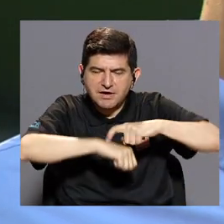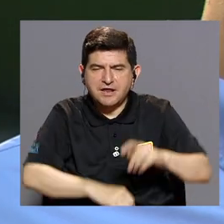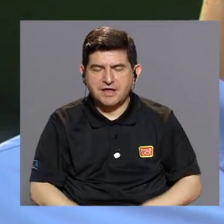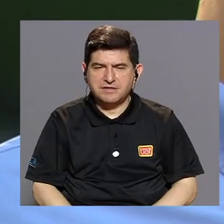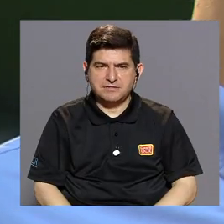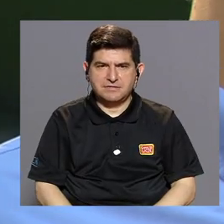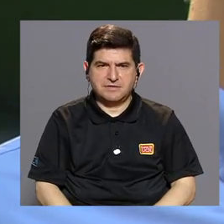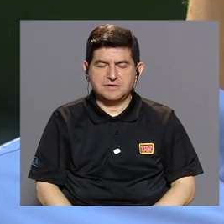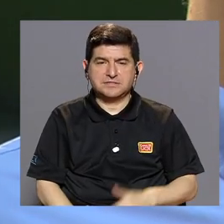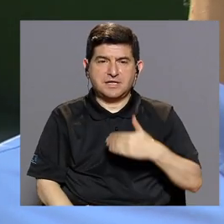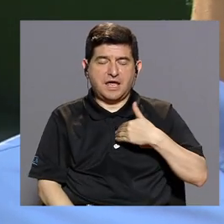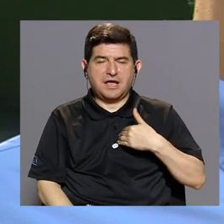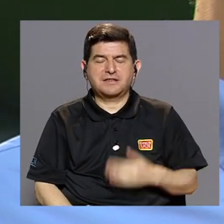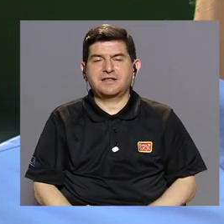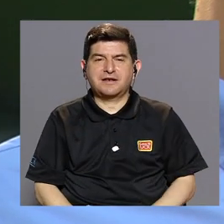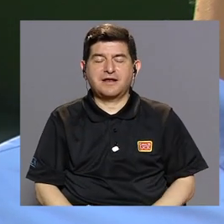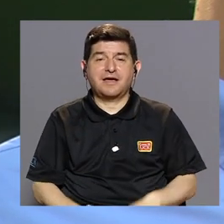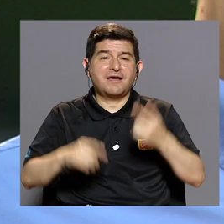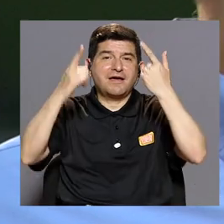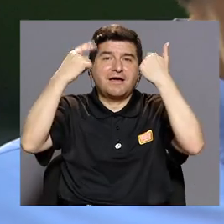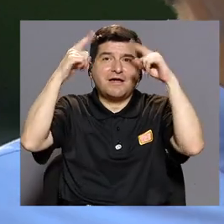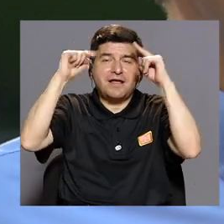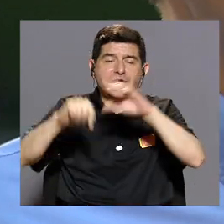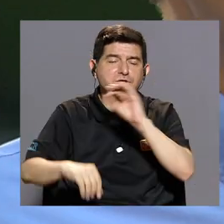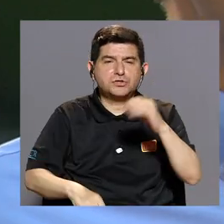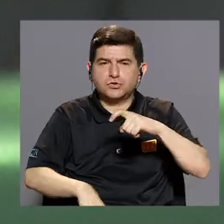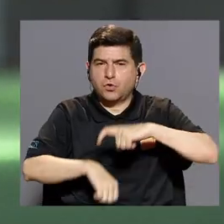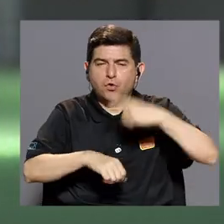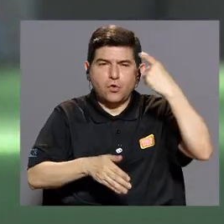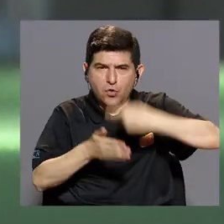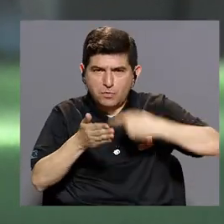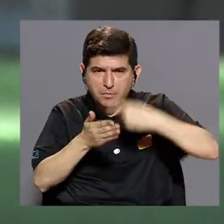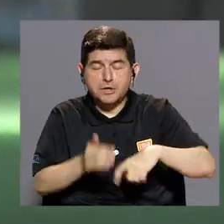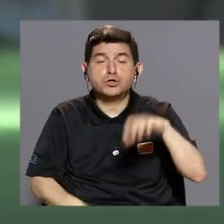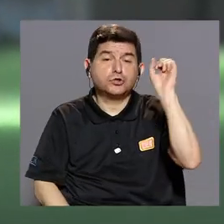de gloria y de momentos más difíciles.